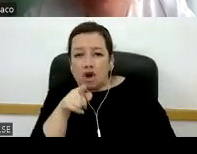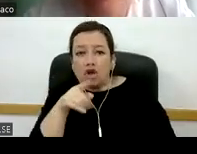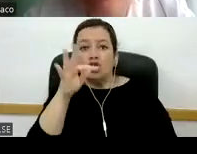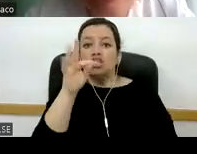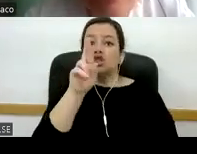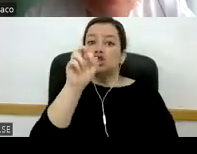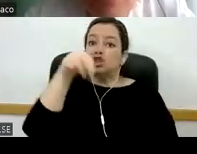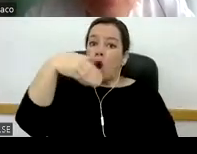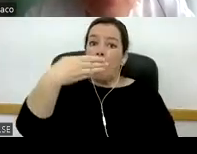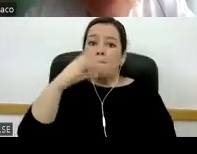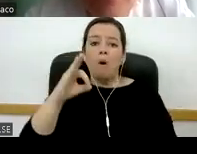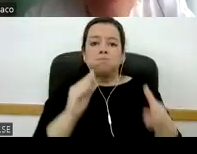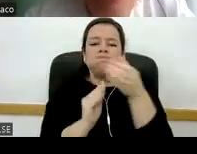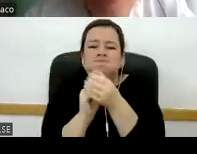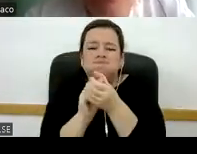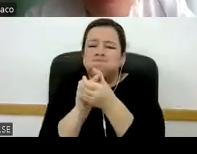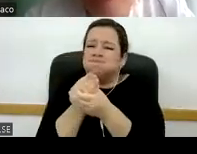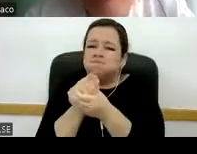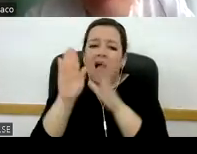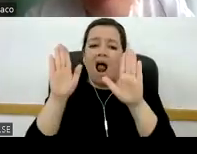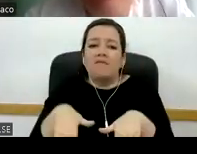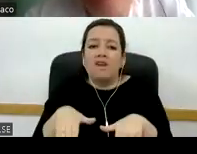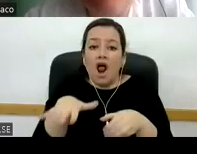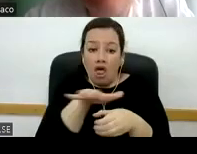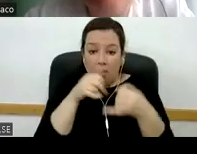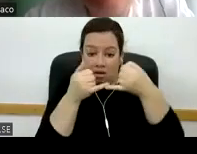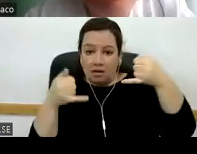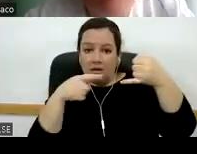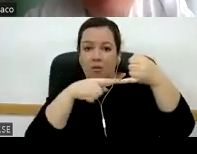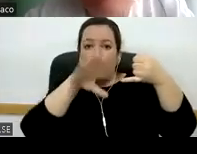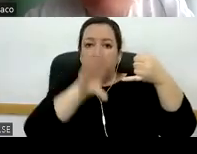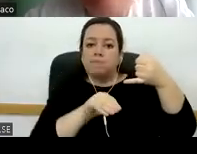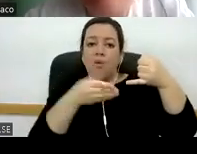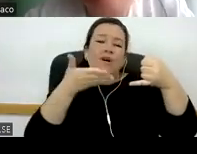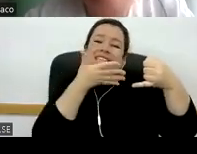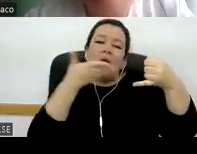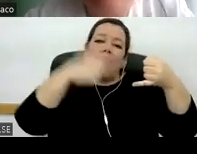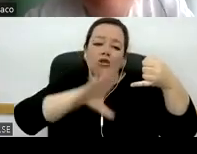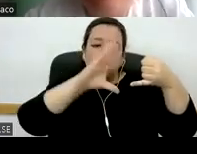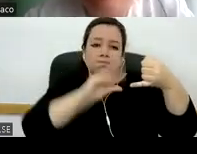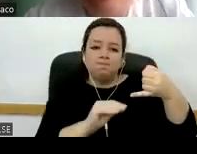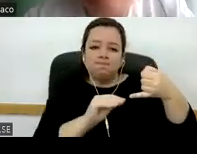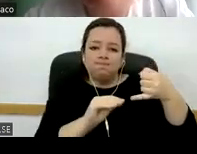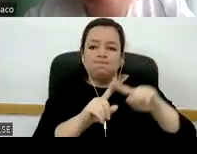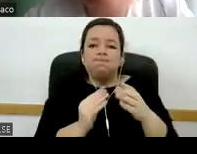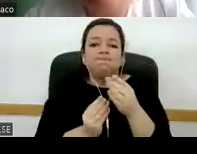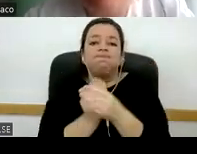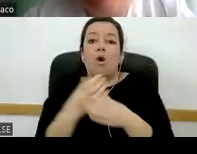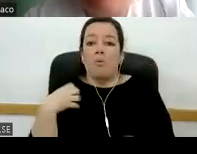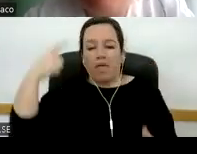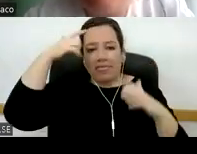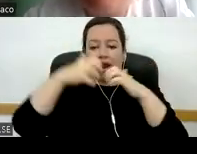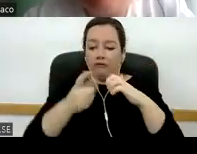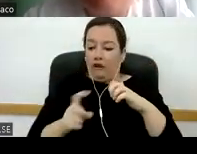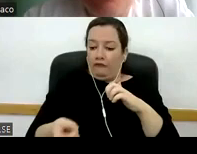no llega y se provoca una zona que muere, una zona que deja de tener su función porque muere. Esto sería un infarto. Si acontece